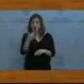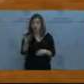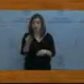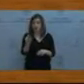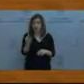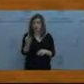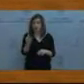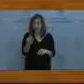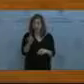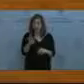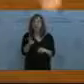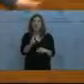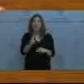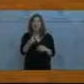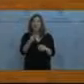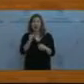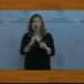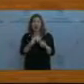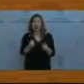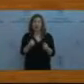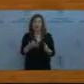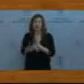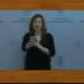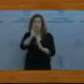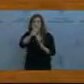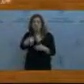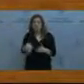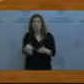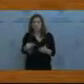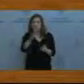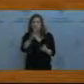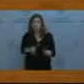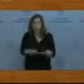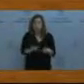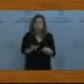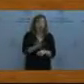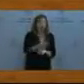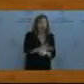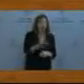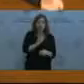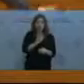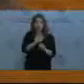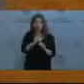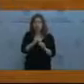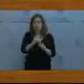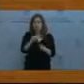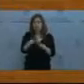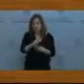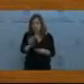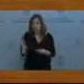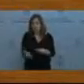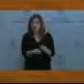la valorización energética sea la última opción antes de el reciclaje, la reutilización, la valorización material, que